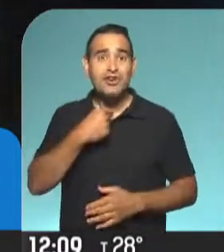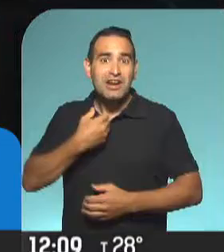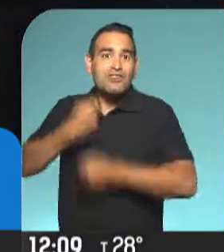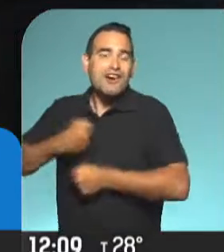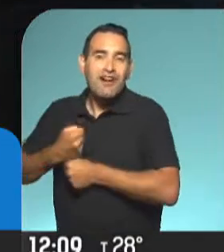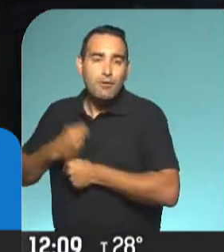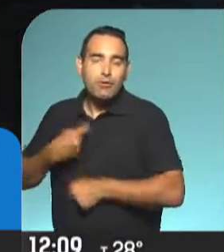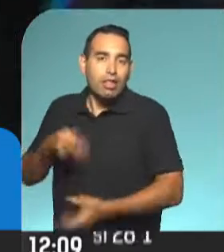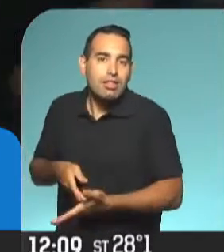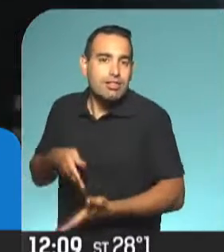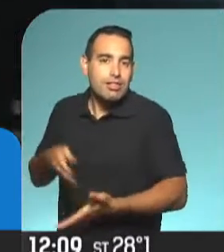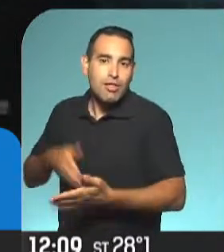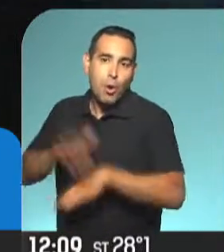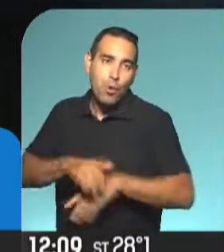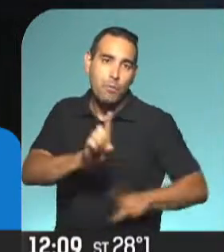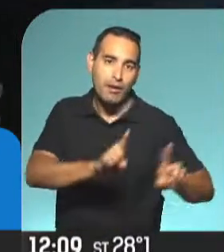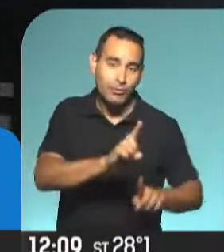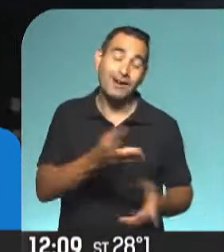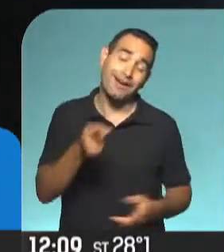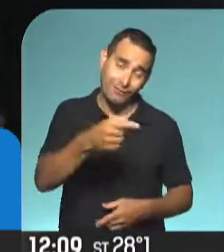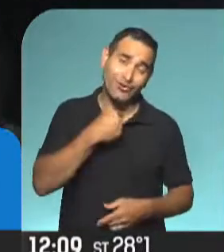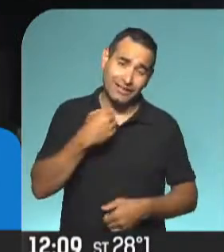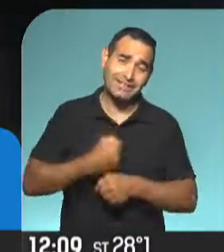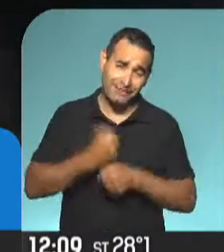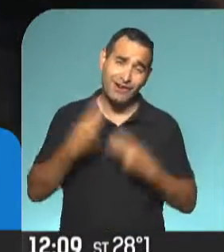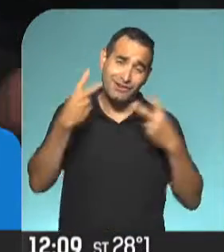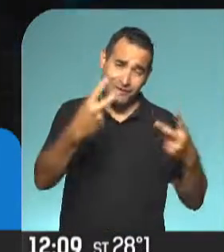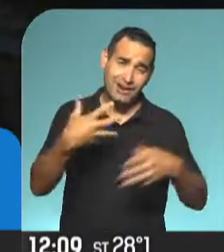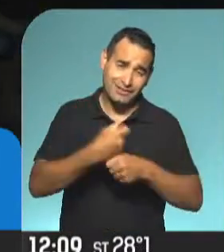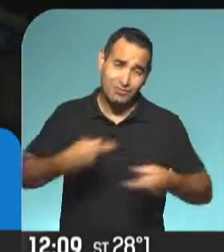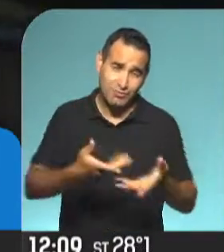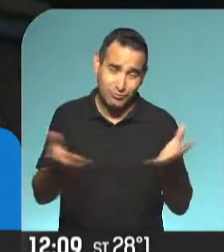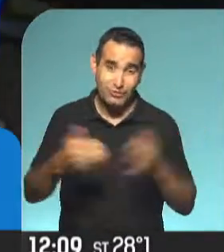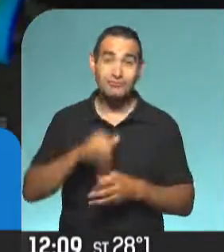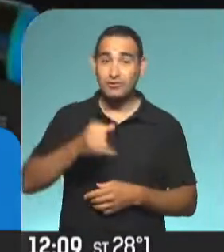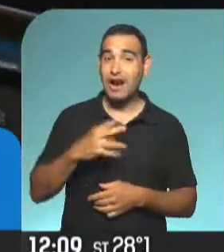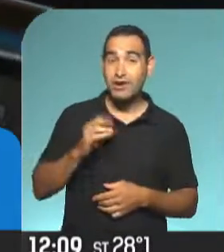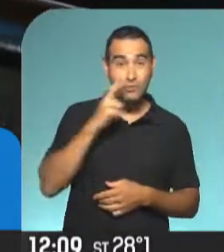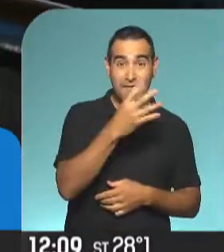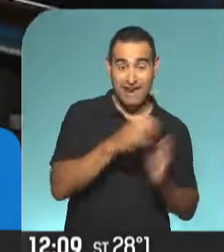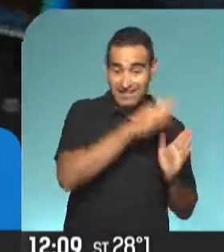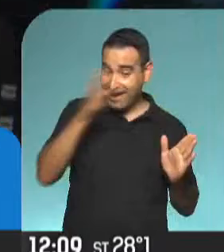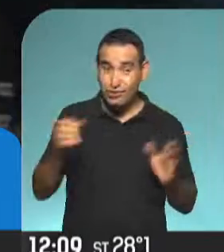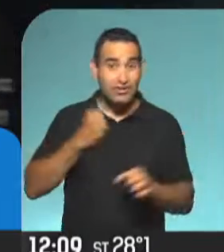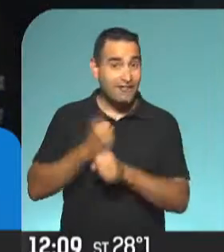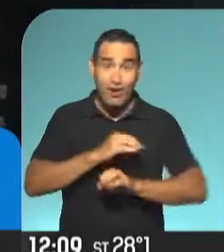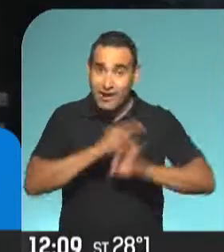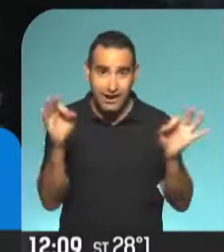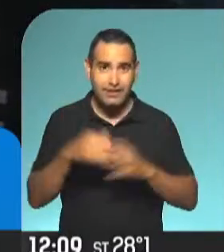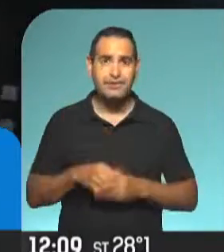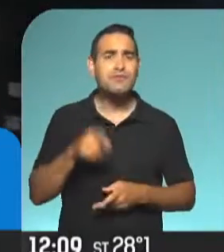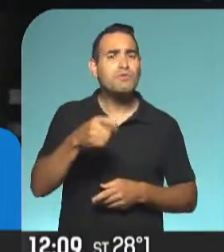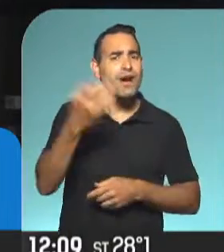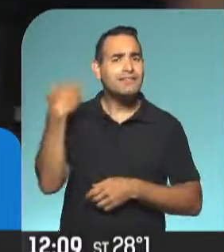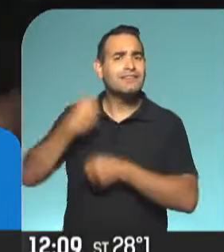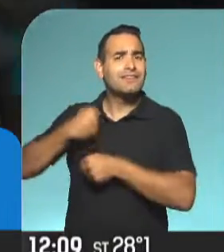por esto no nos dejan. Claro, vos querés trabajar también y viajar en el transporte público. Yo en el 2020 estuve sin trabajar todo el año. Ahora, ¿qué tarea